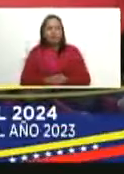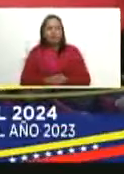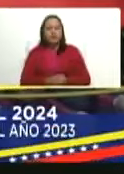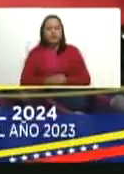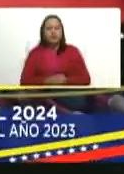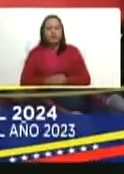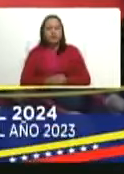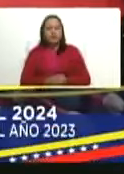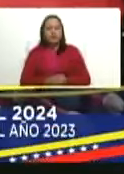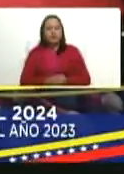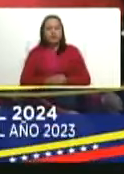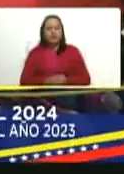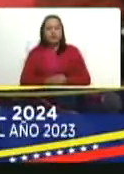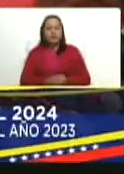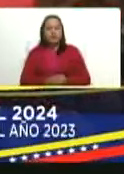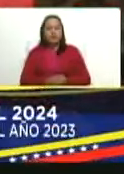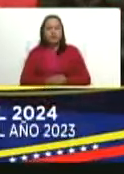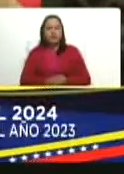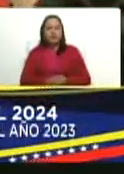De nuestro